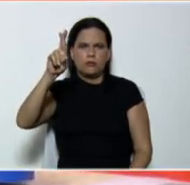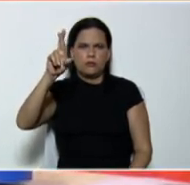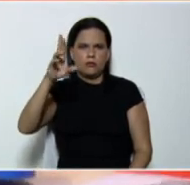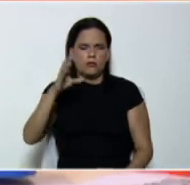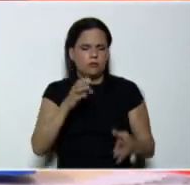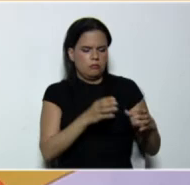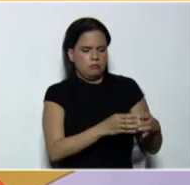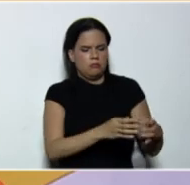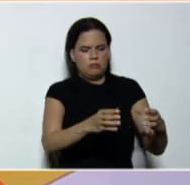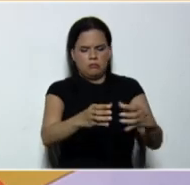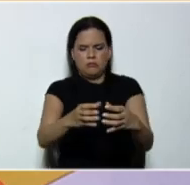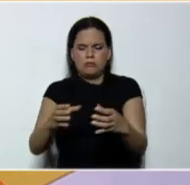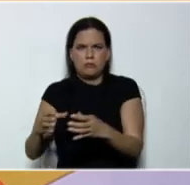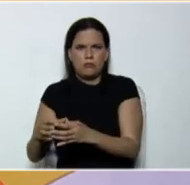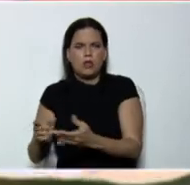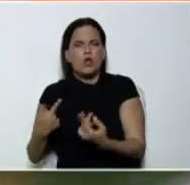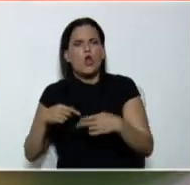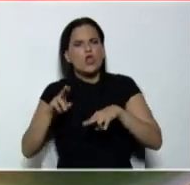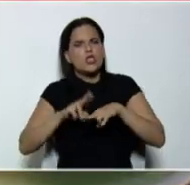el conteo.